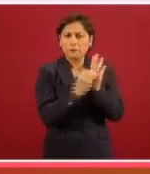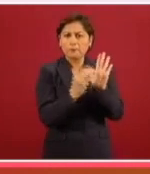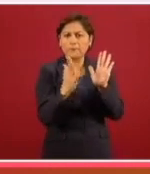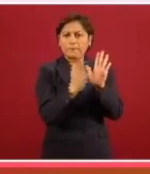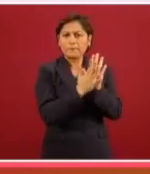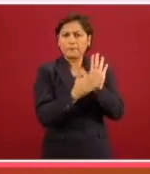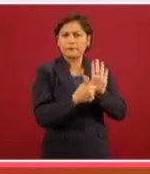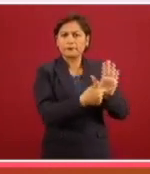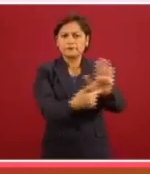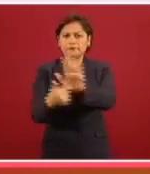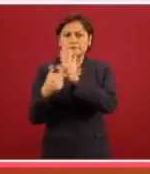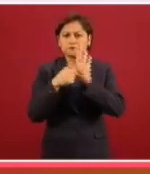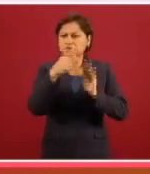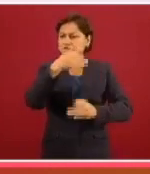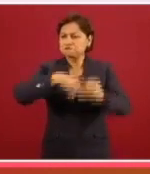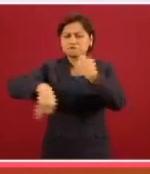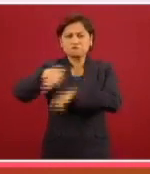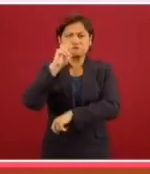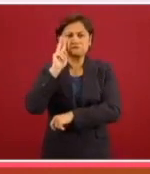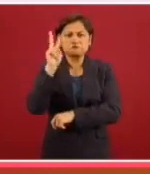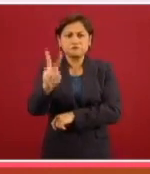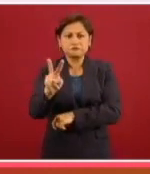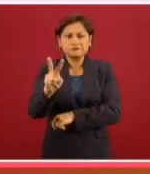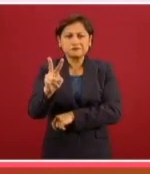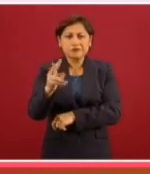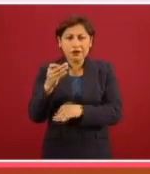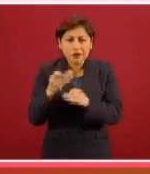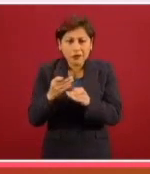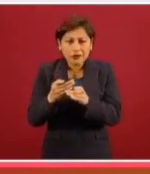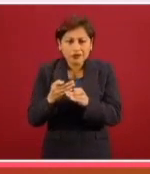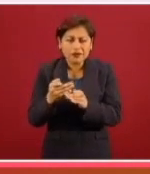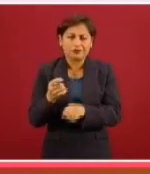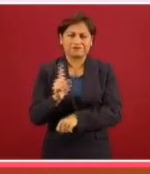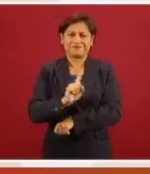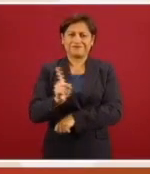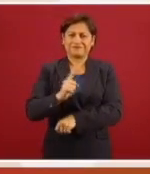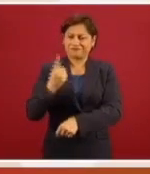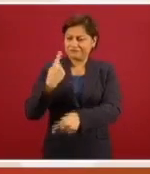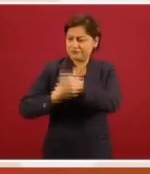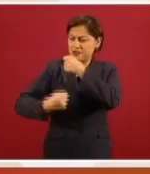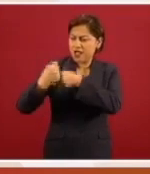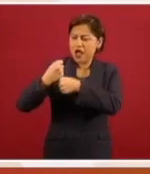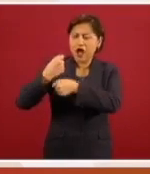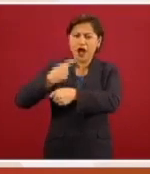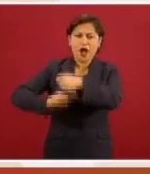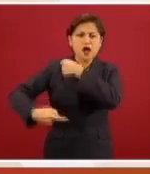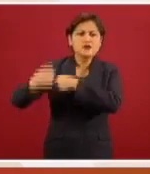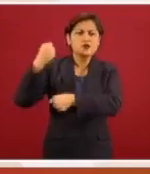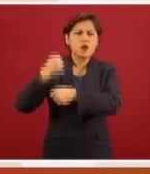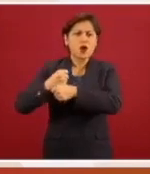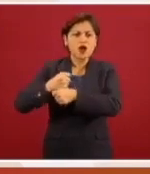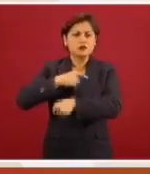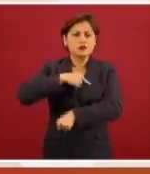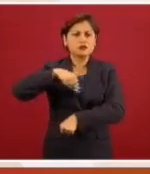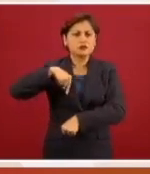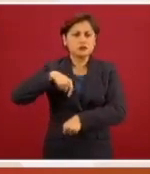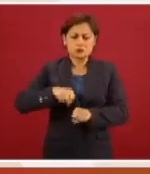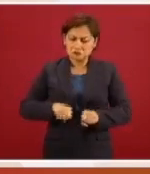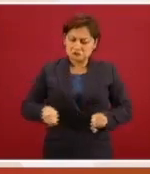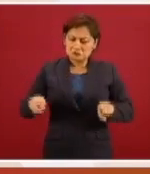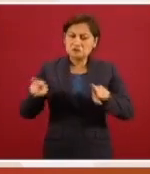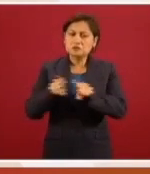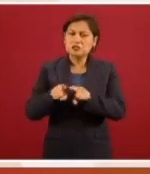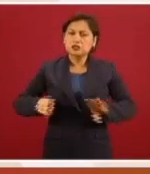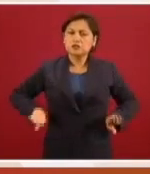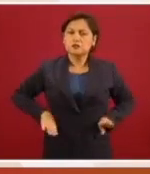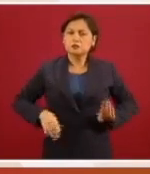hace años en la lucha diaria y en campañas políticas. Es